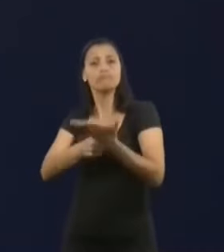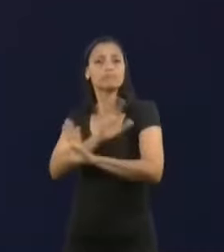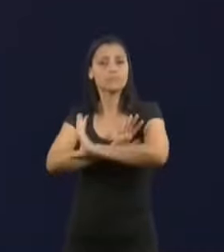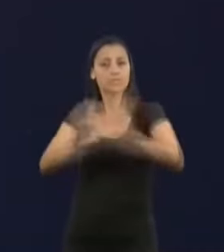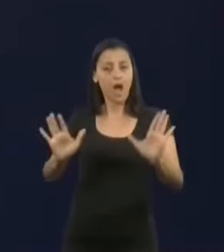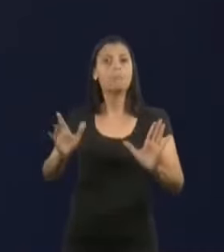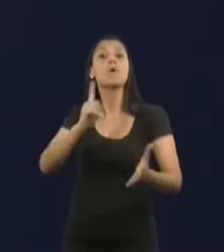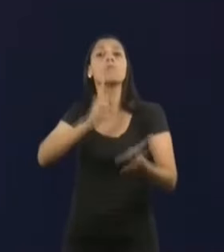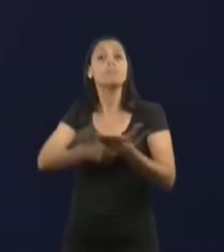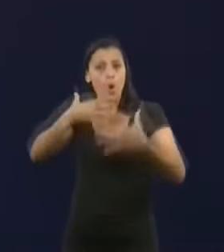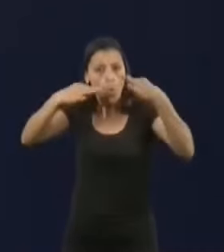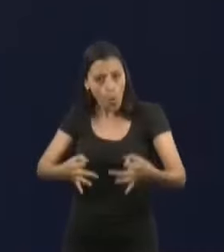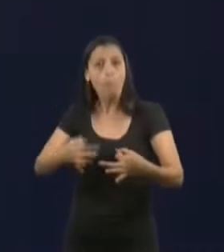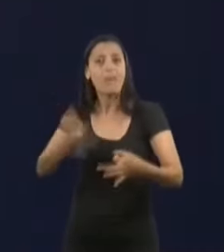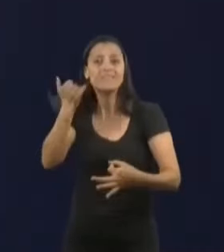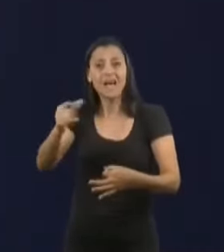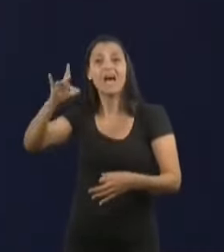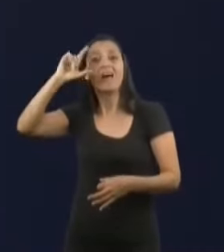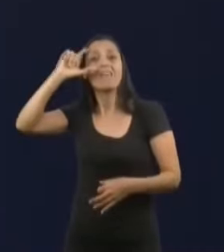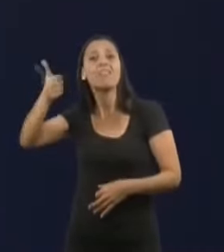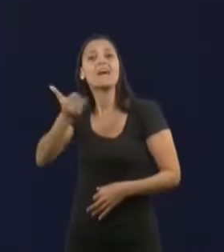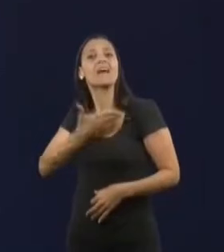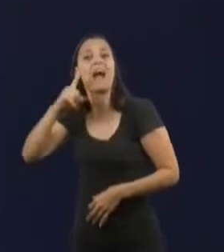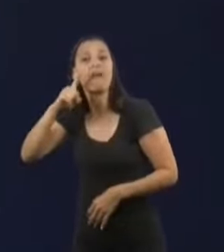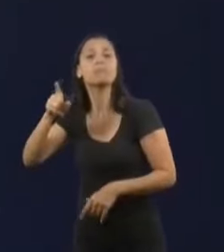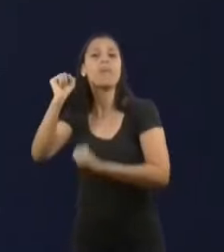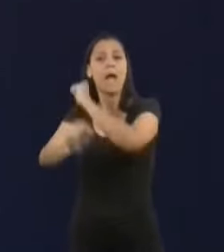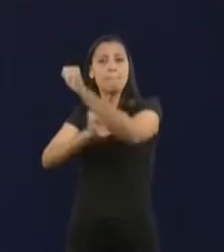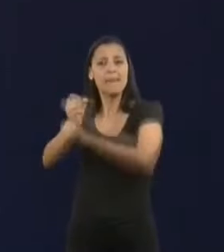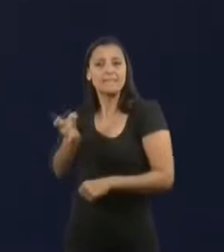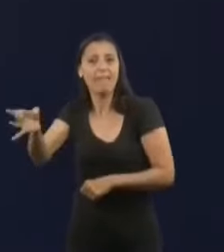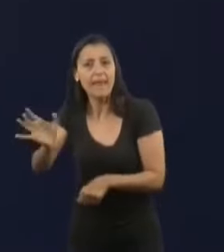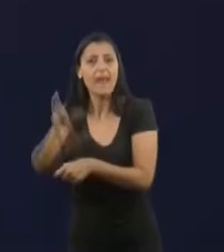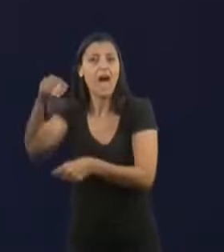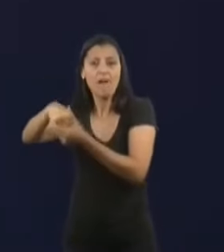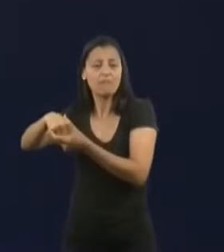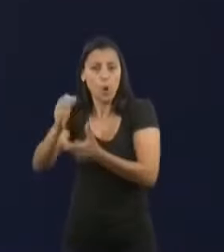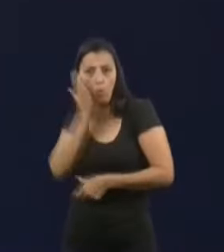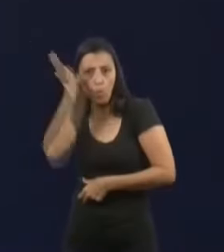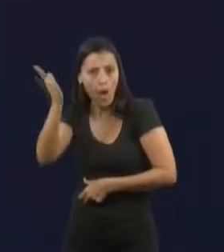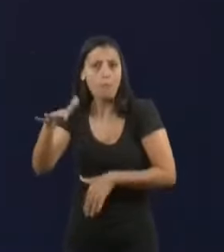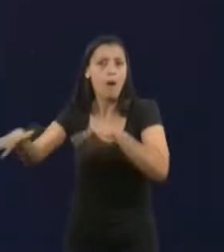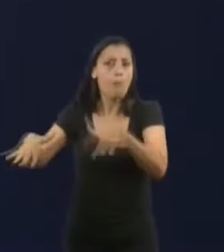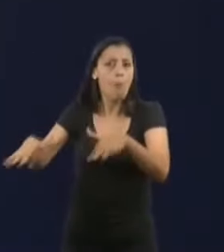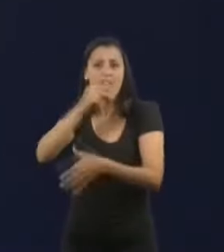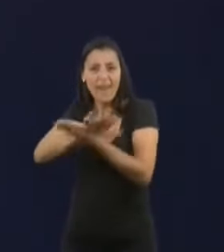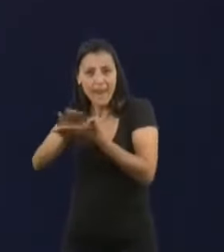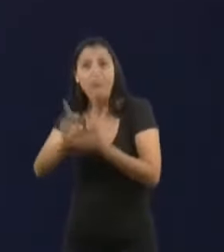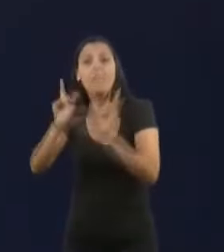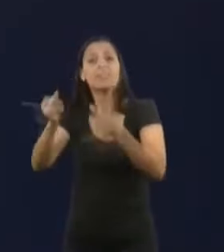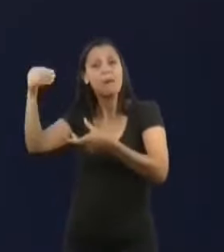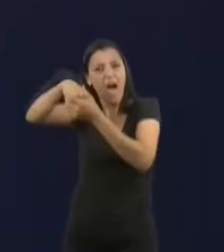cumplido ya con cerrar decaf una empresa ferroviaria que no operaba trenes y que tenía funciones